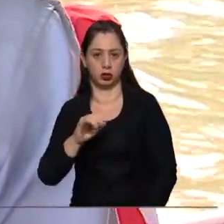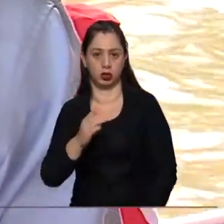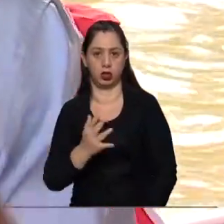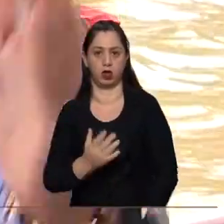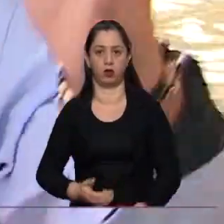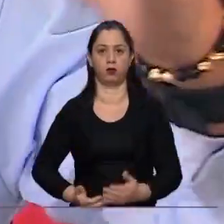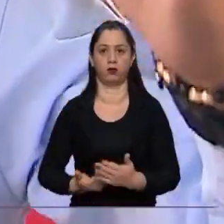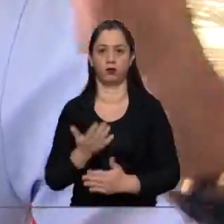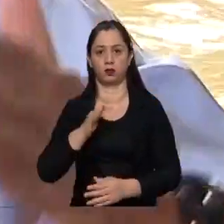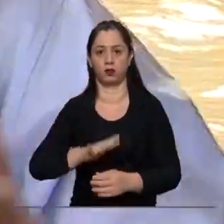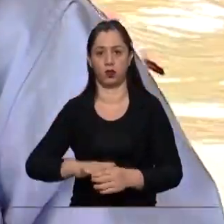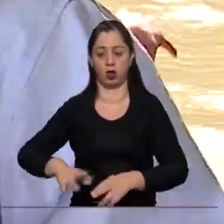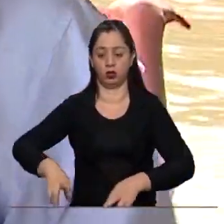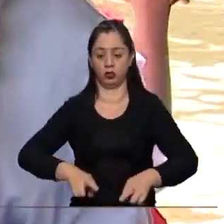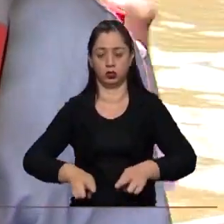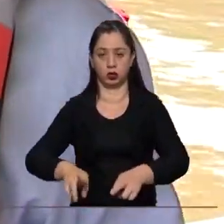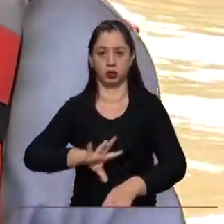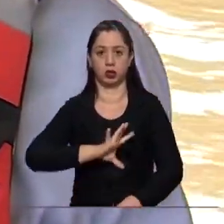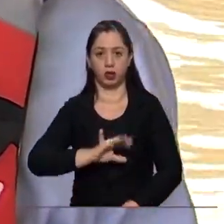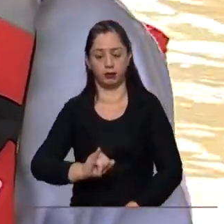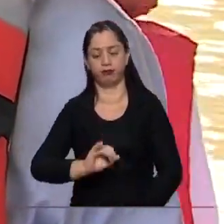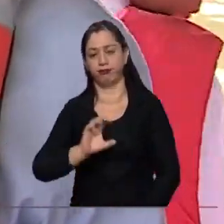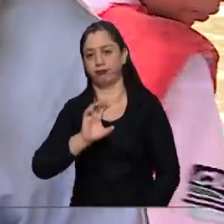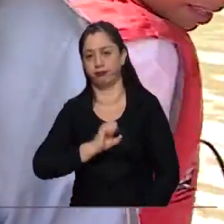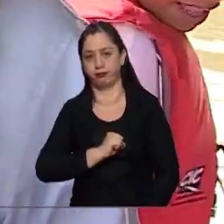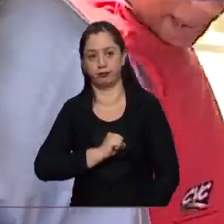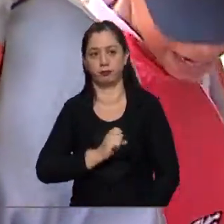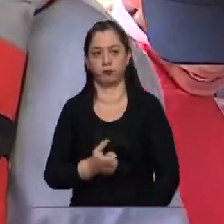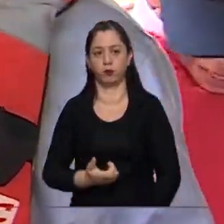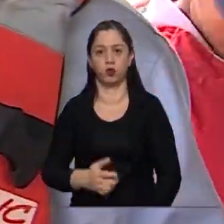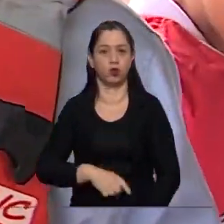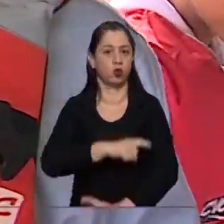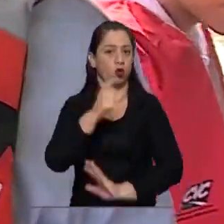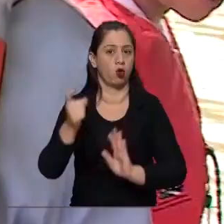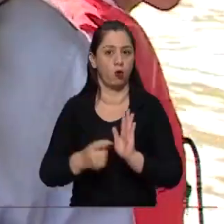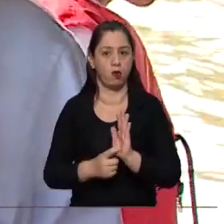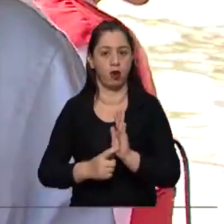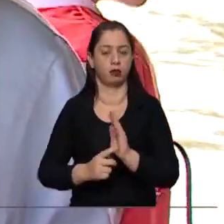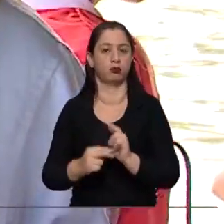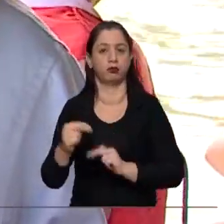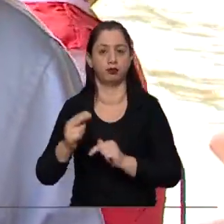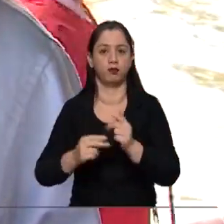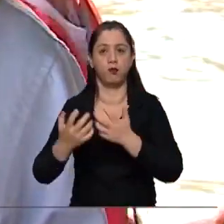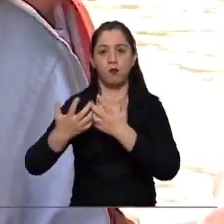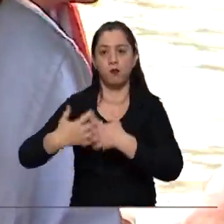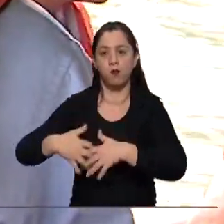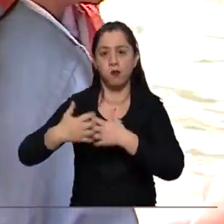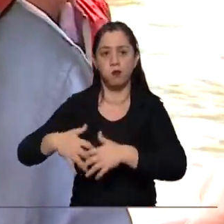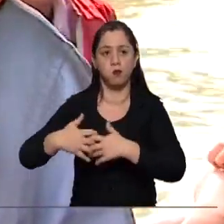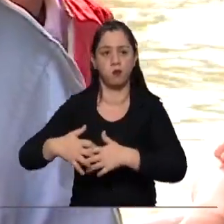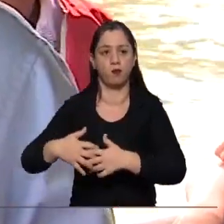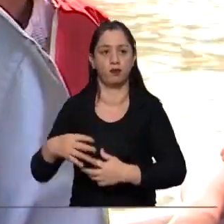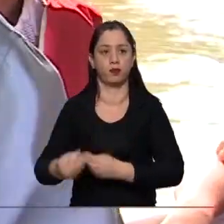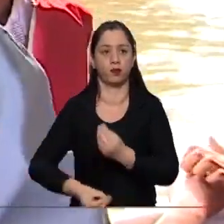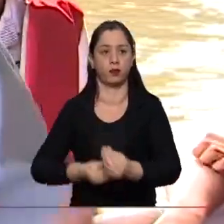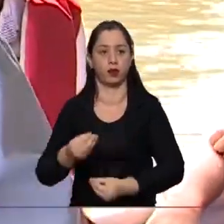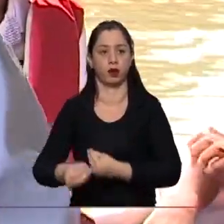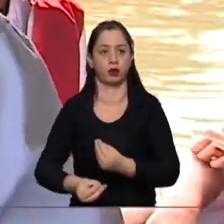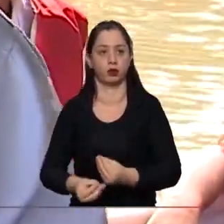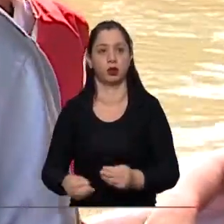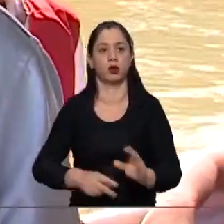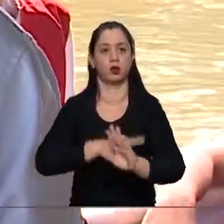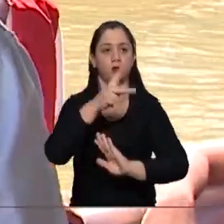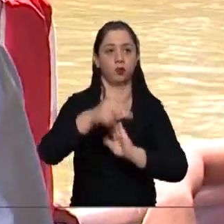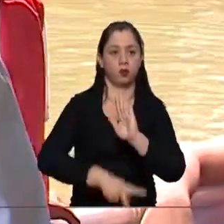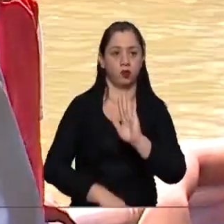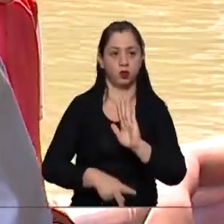ya la ciudad de Cali, y la ciudad de Cali desafortunadamente que no tiene completo el tratamiento por su planta de Cañaveralejo, y eso ya es un proyecto